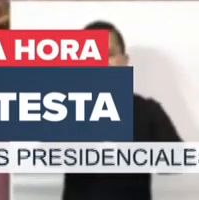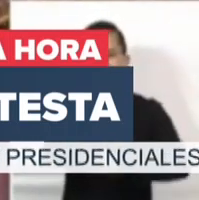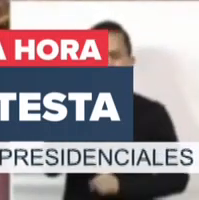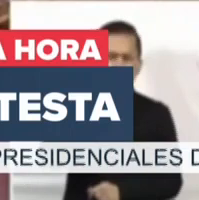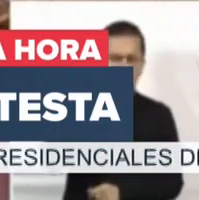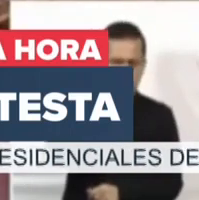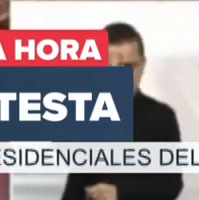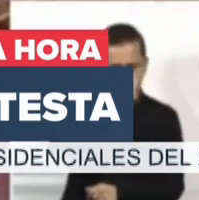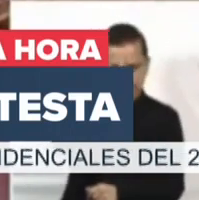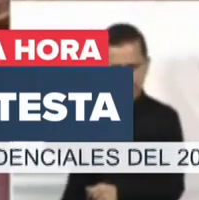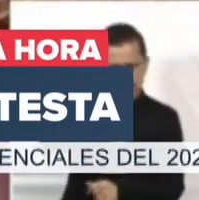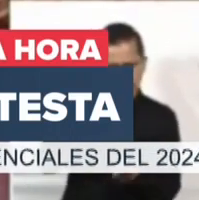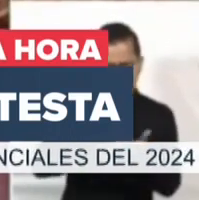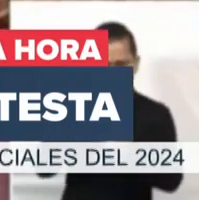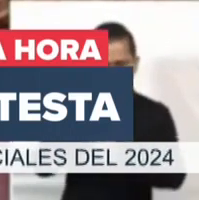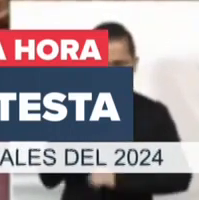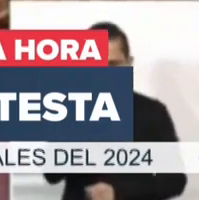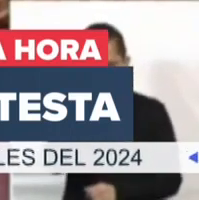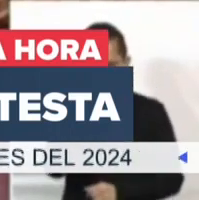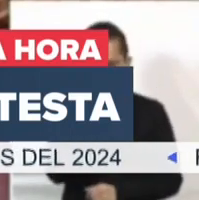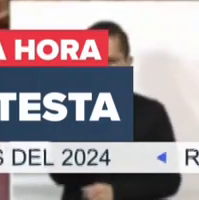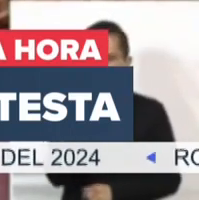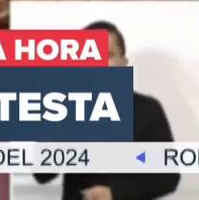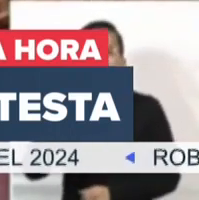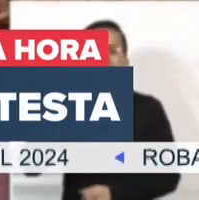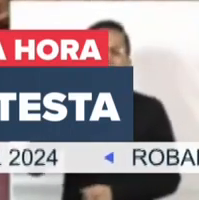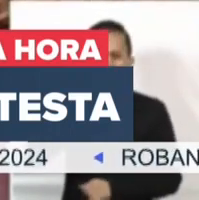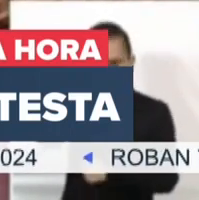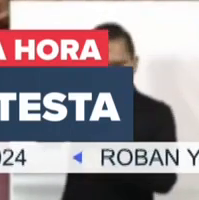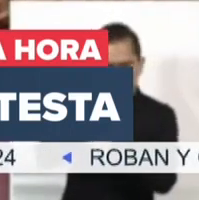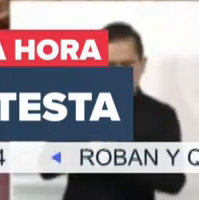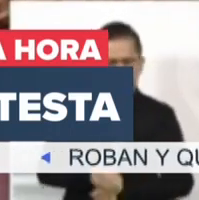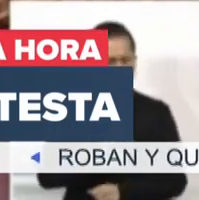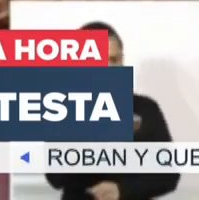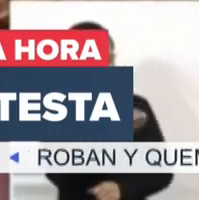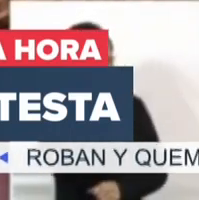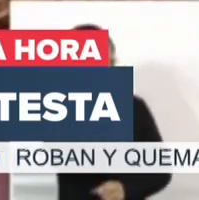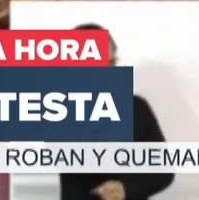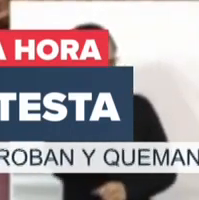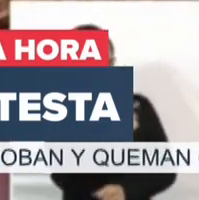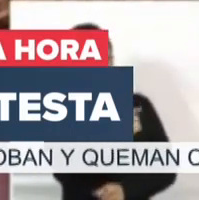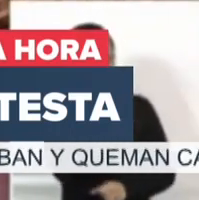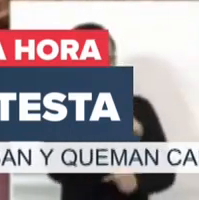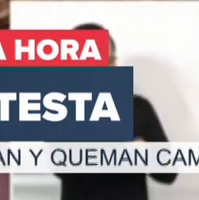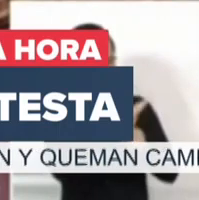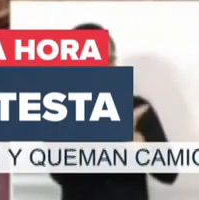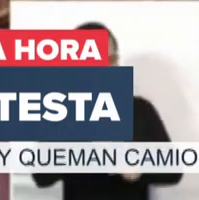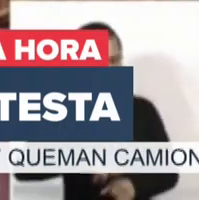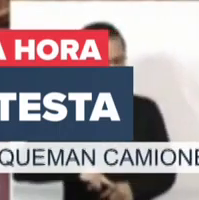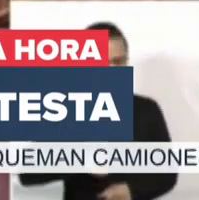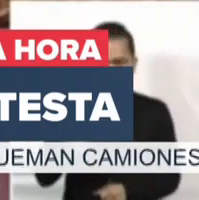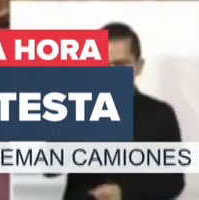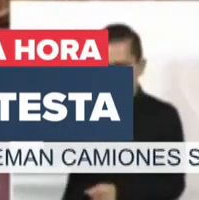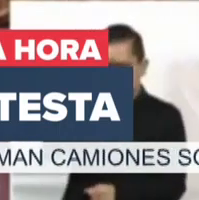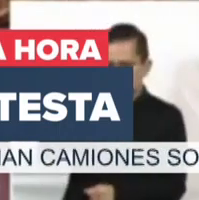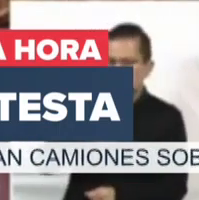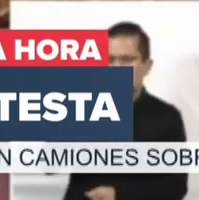Vanegas, quien es ya, ahora, el nuevo rector de la UNAM para el periodo